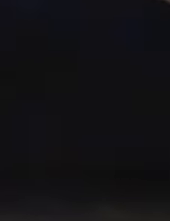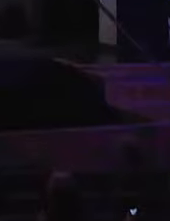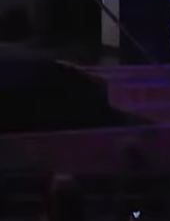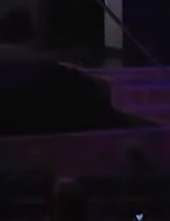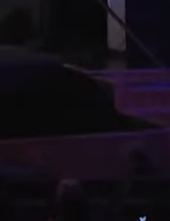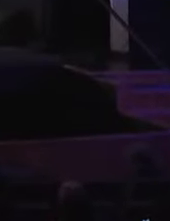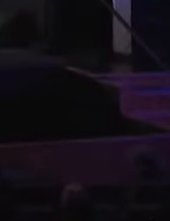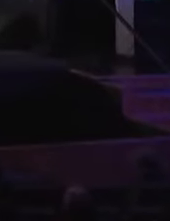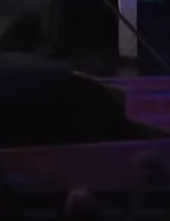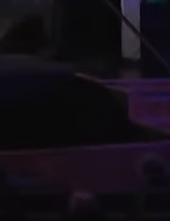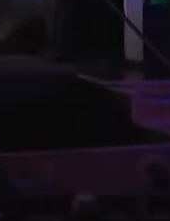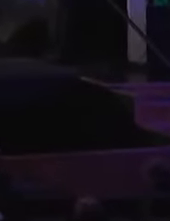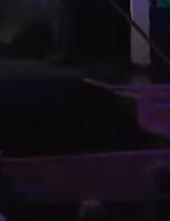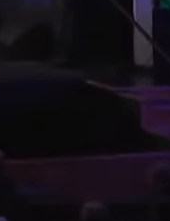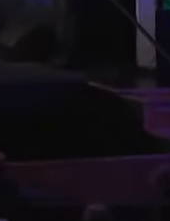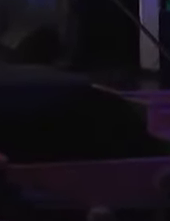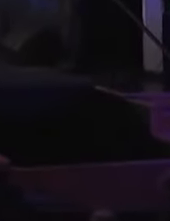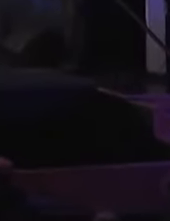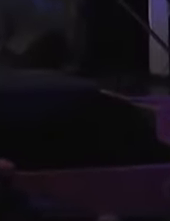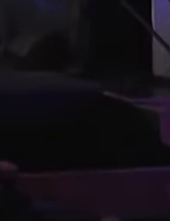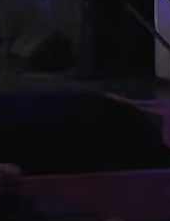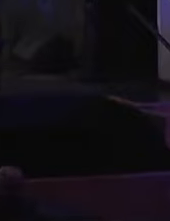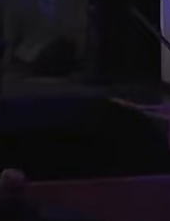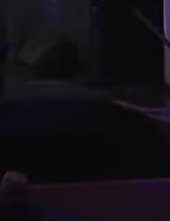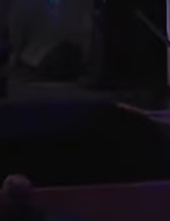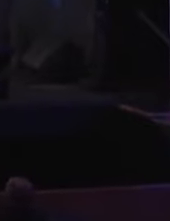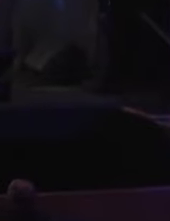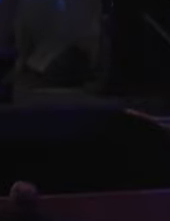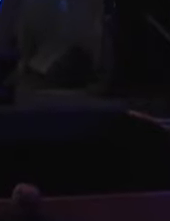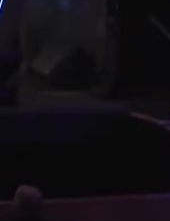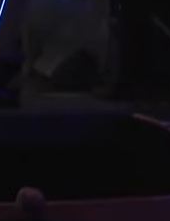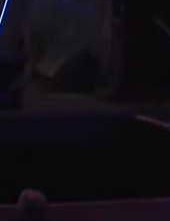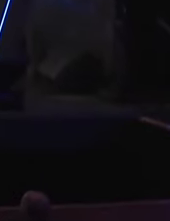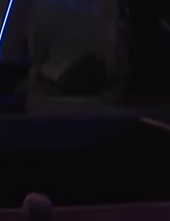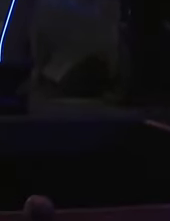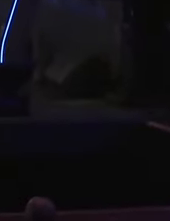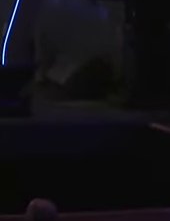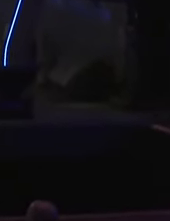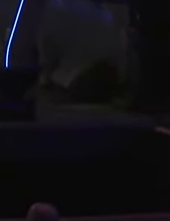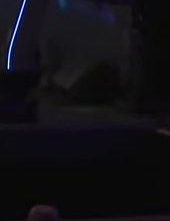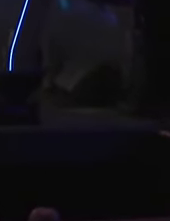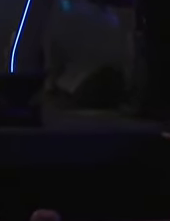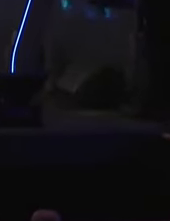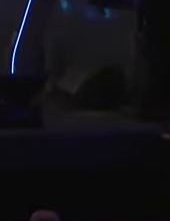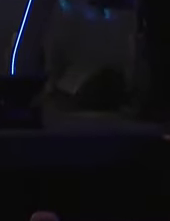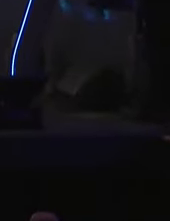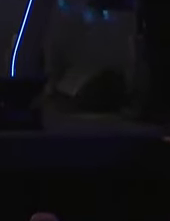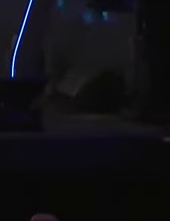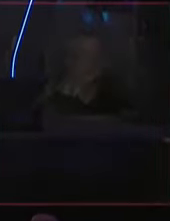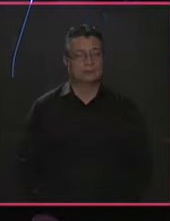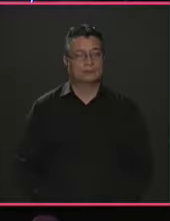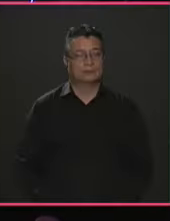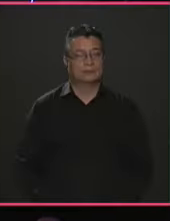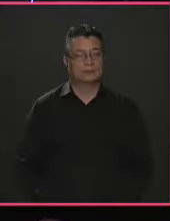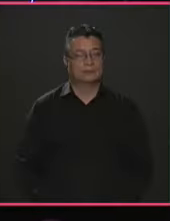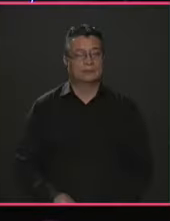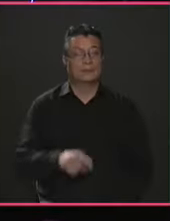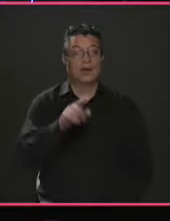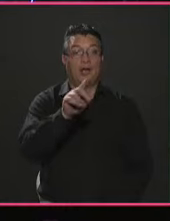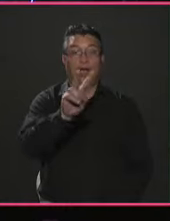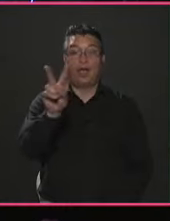cierto hay dos que son como las más conocidas las puse aquí porque quizás alguno de ustedes las tiene y son como las más